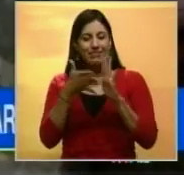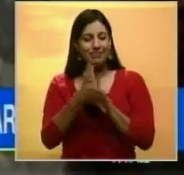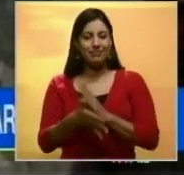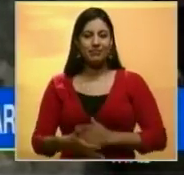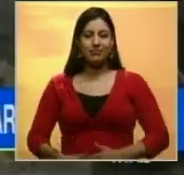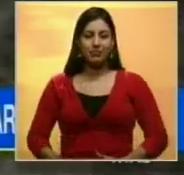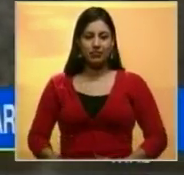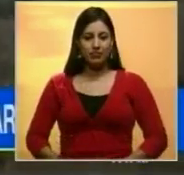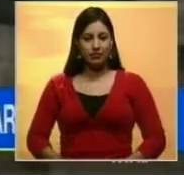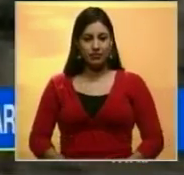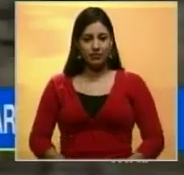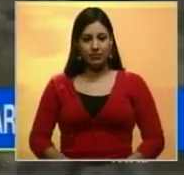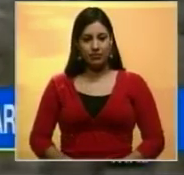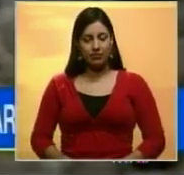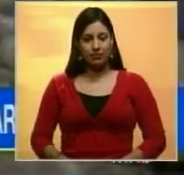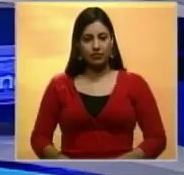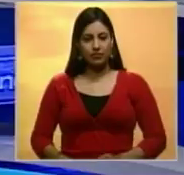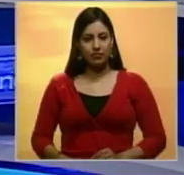accidente.